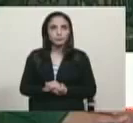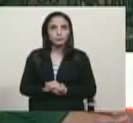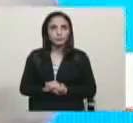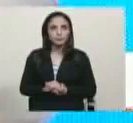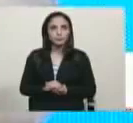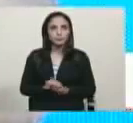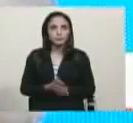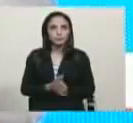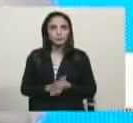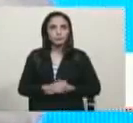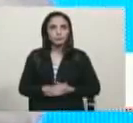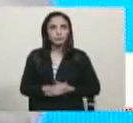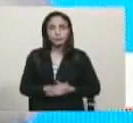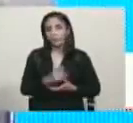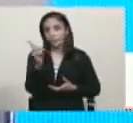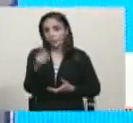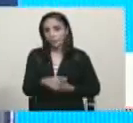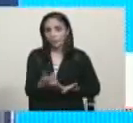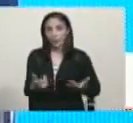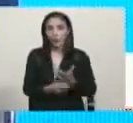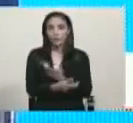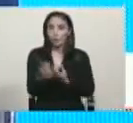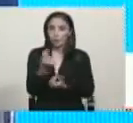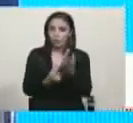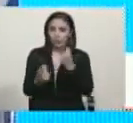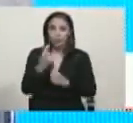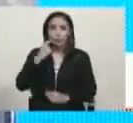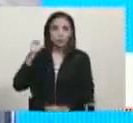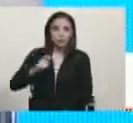Es una inversión necesaria.